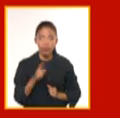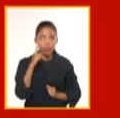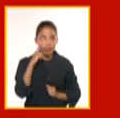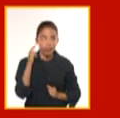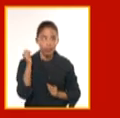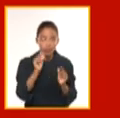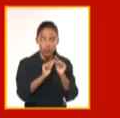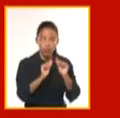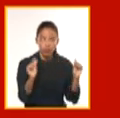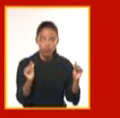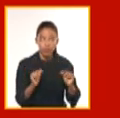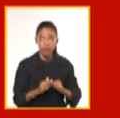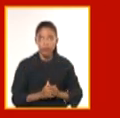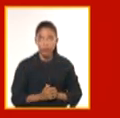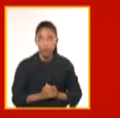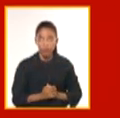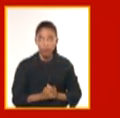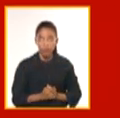www.cubadebate.co.